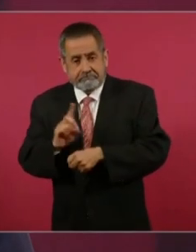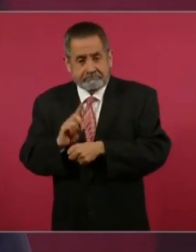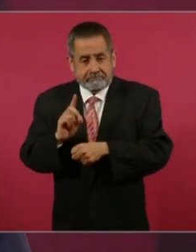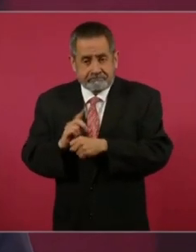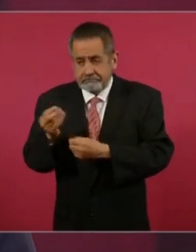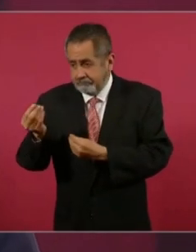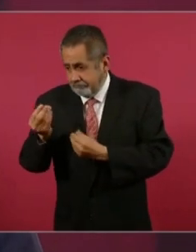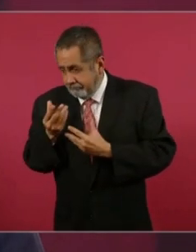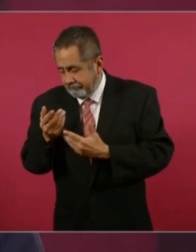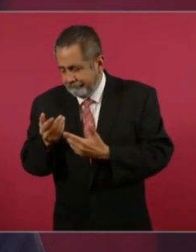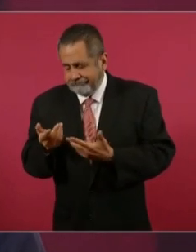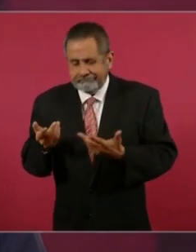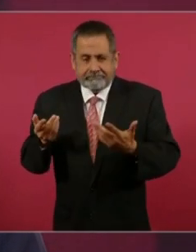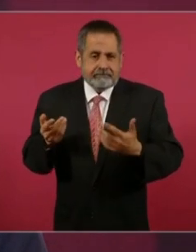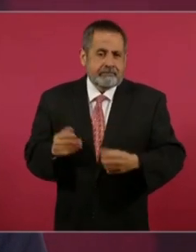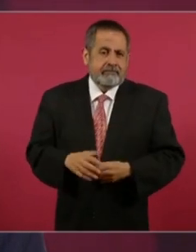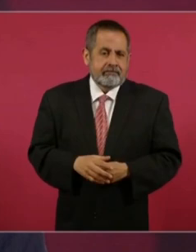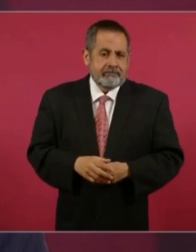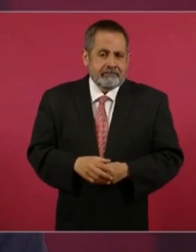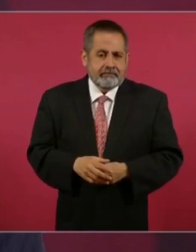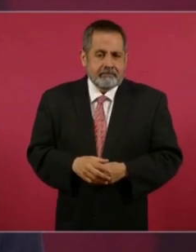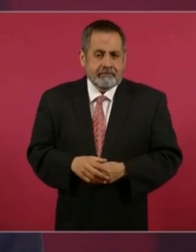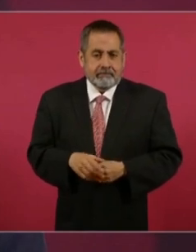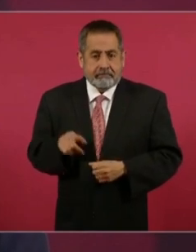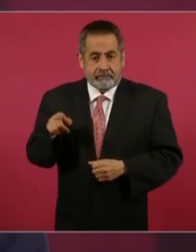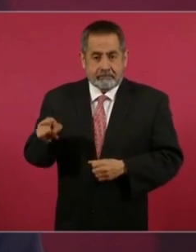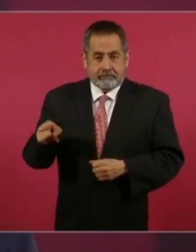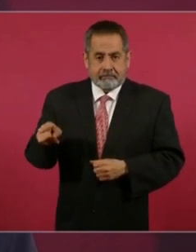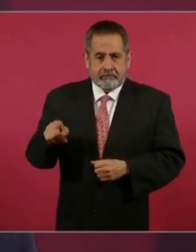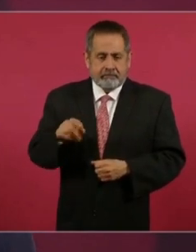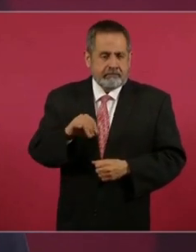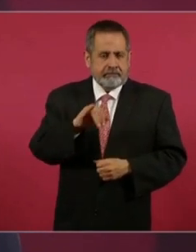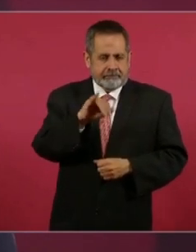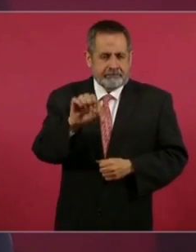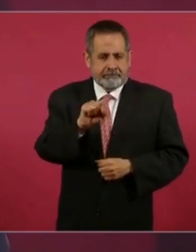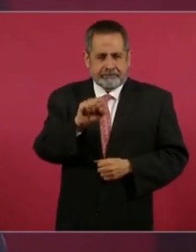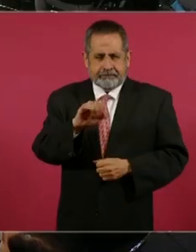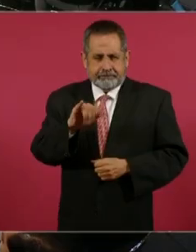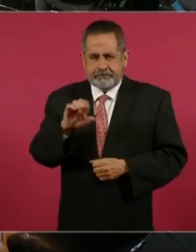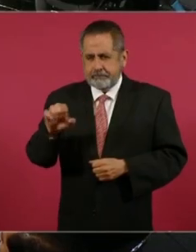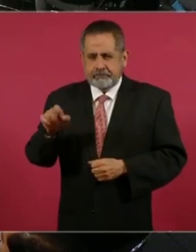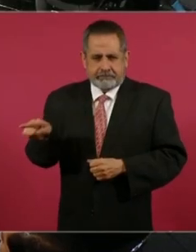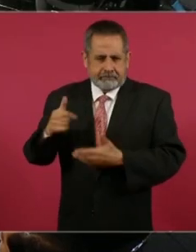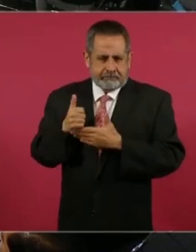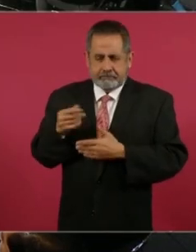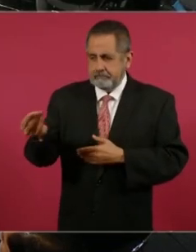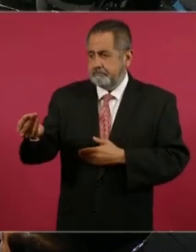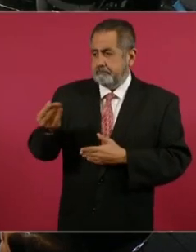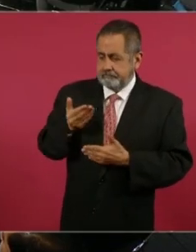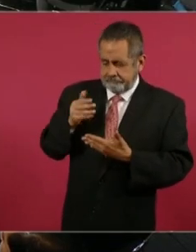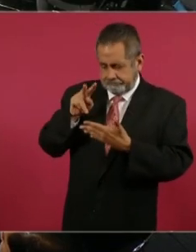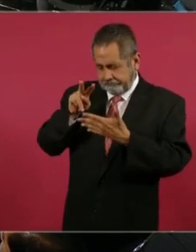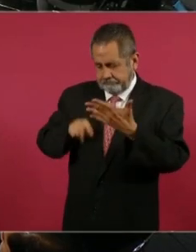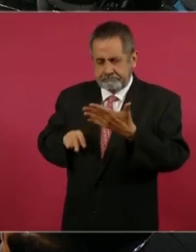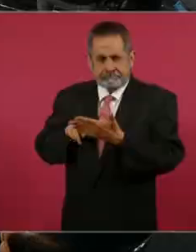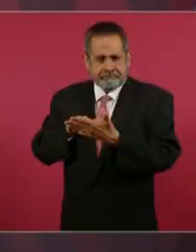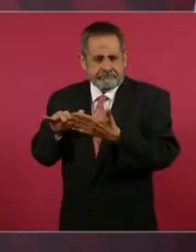diariamente y cuando me entrega Jesse, que es quien me ayuda,